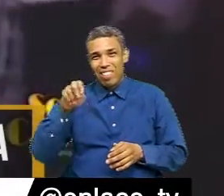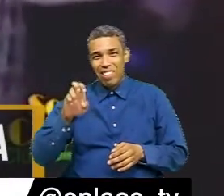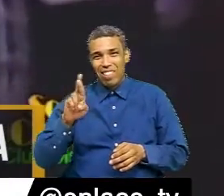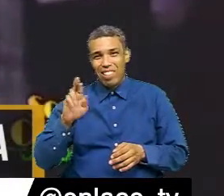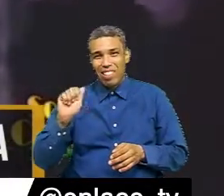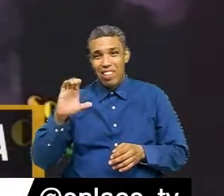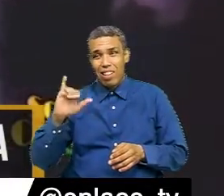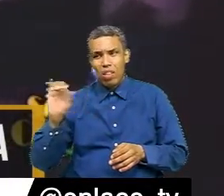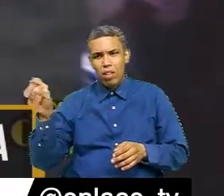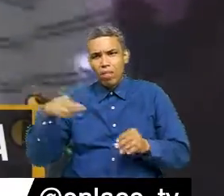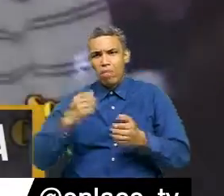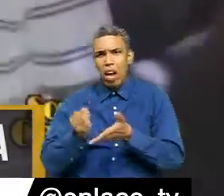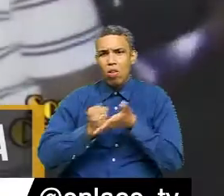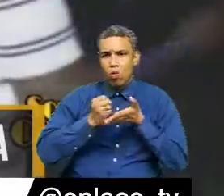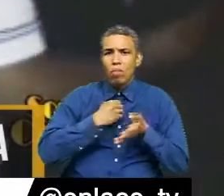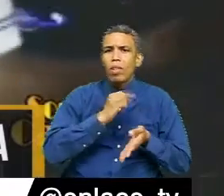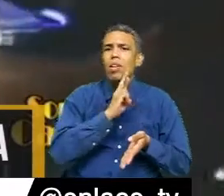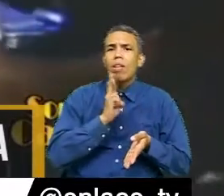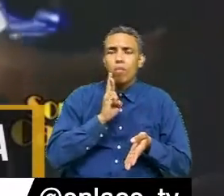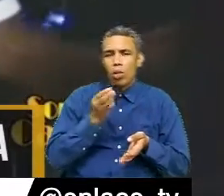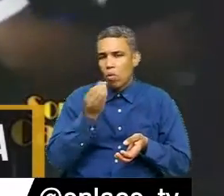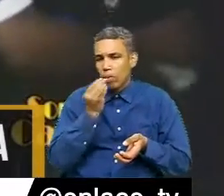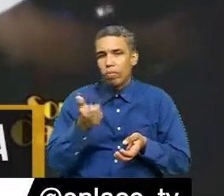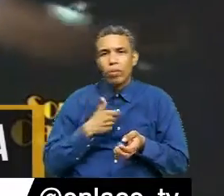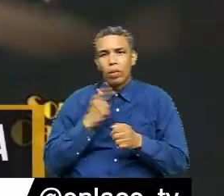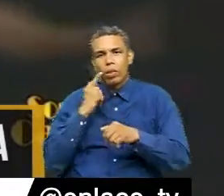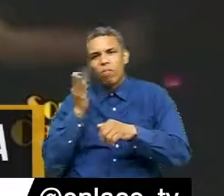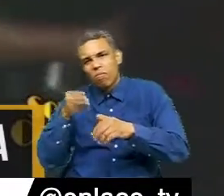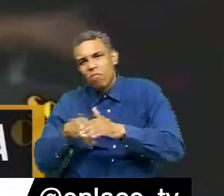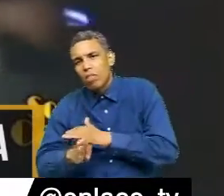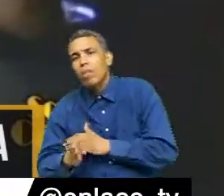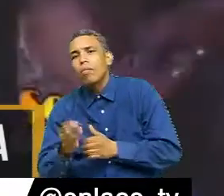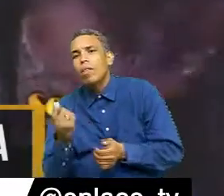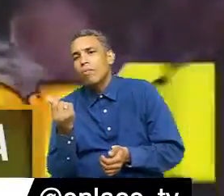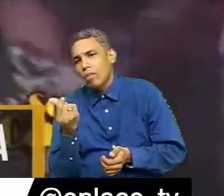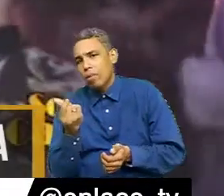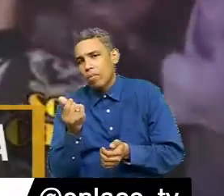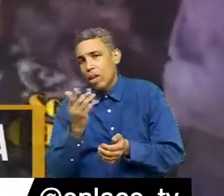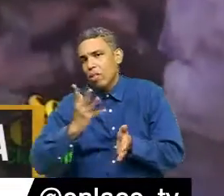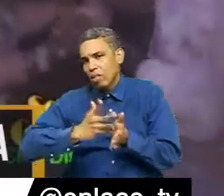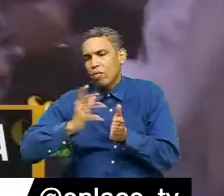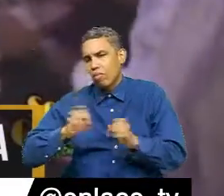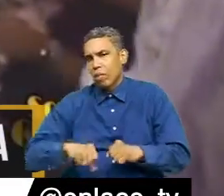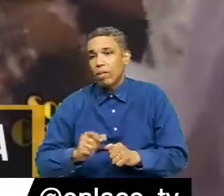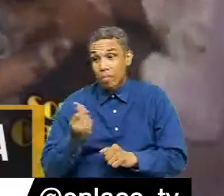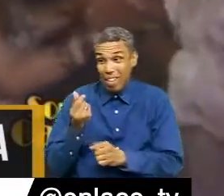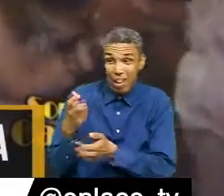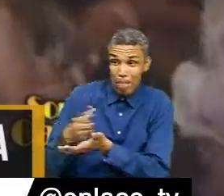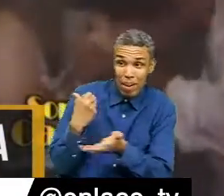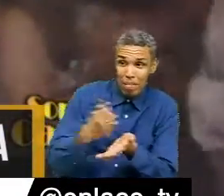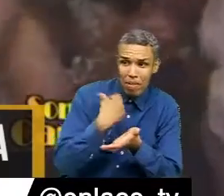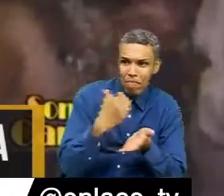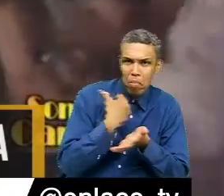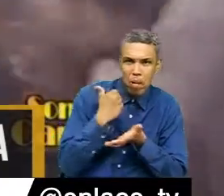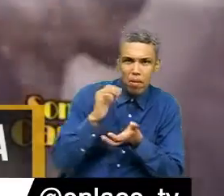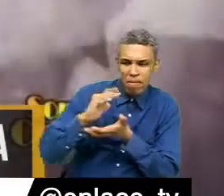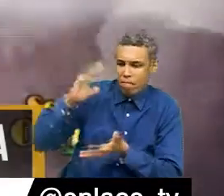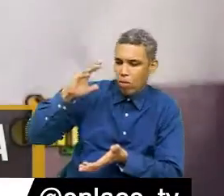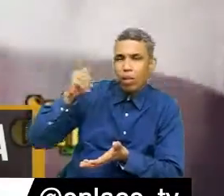recreación se vivirán en el escenario y el costo de la entrada es de 5.000 pesos. Con los recursos económicos recolectados, servirán para cubrir